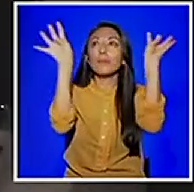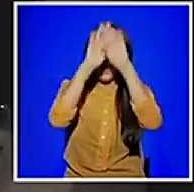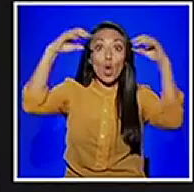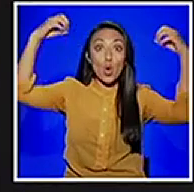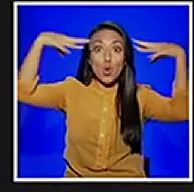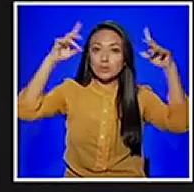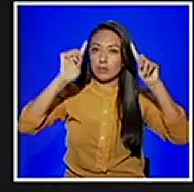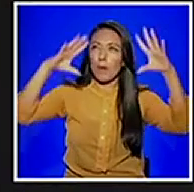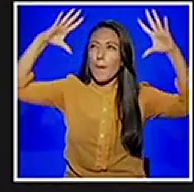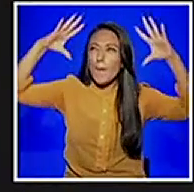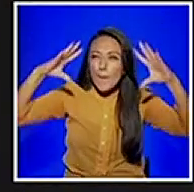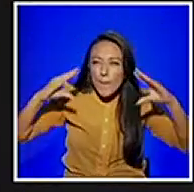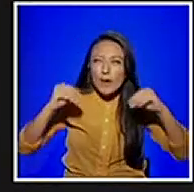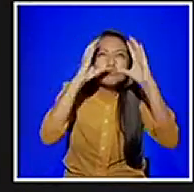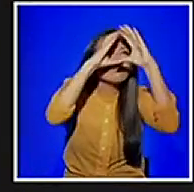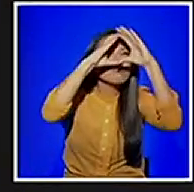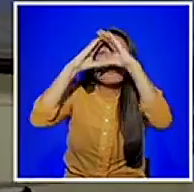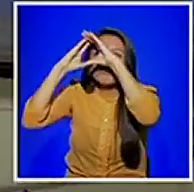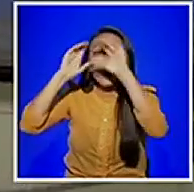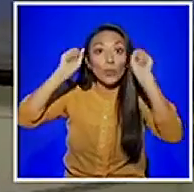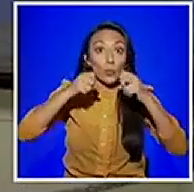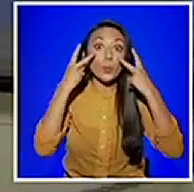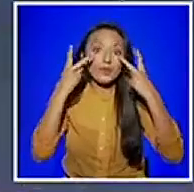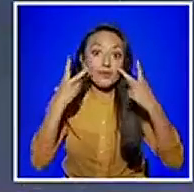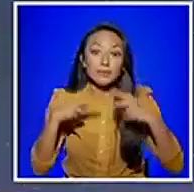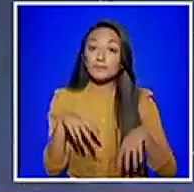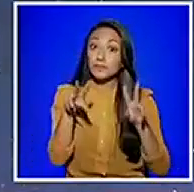ver los fenómenos nocturnos. Caso contrario, podrá